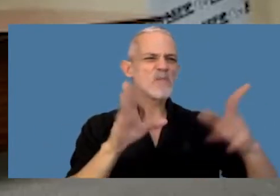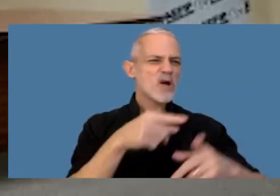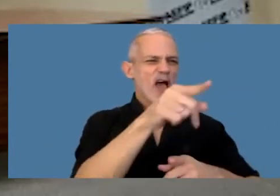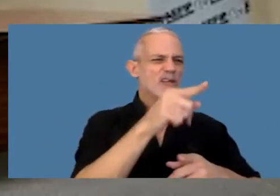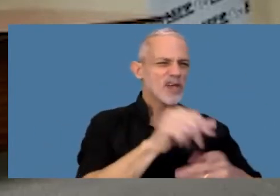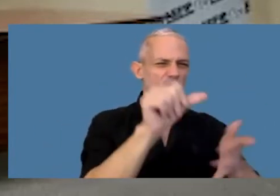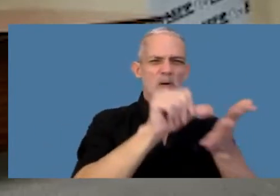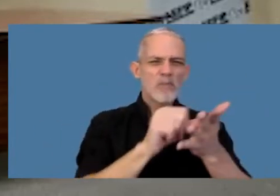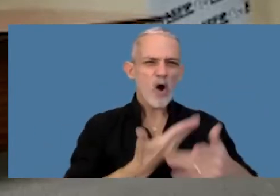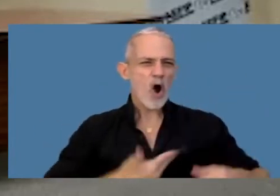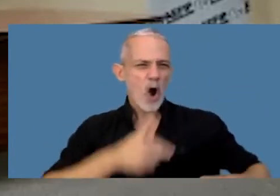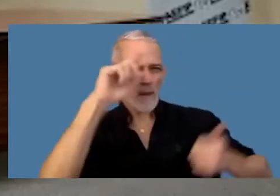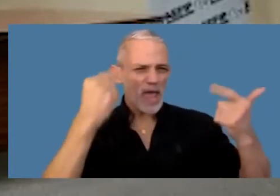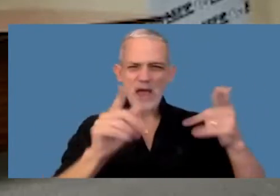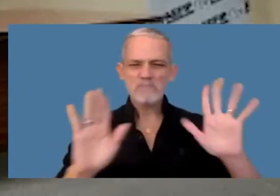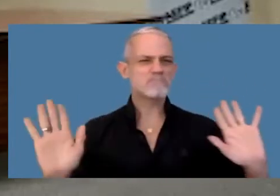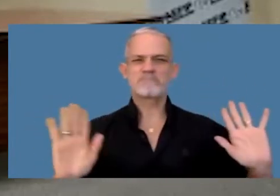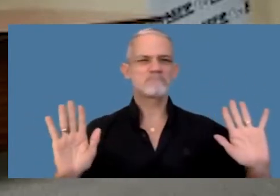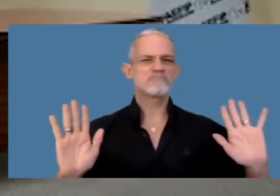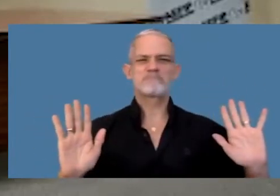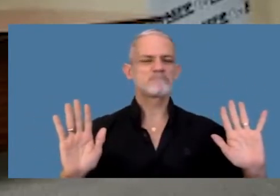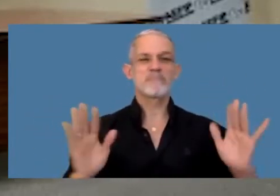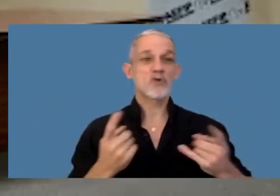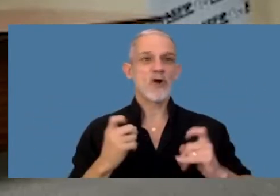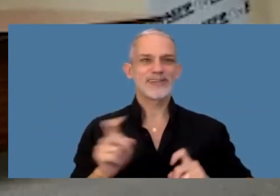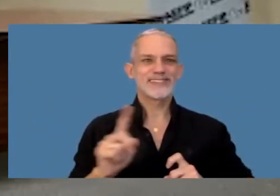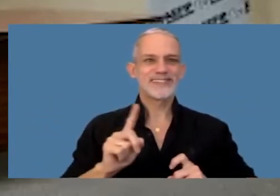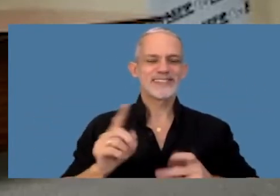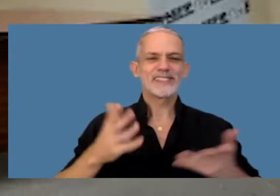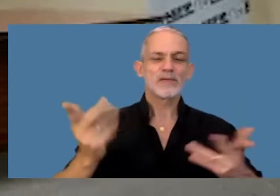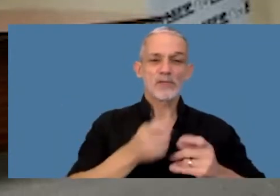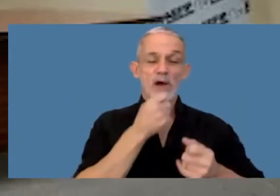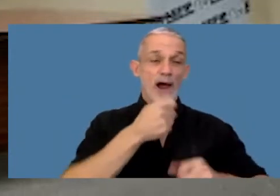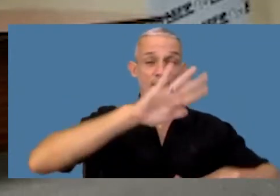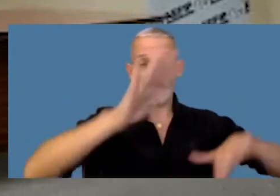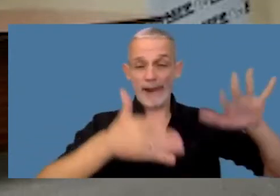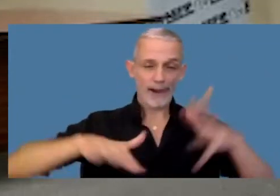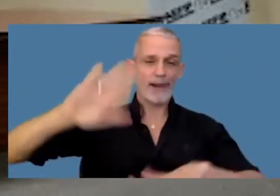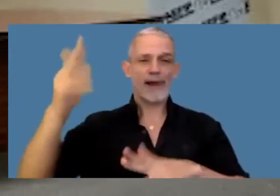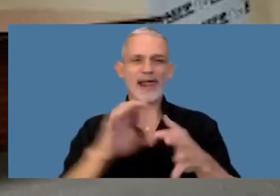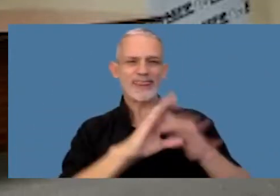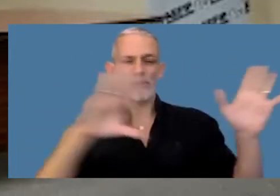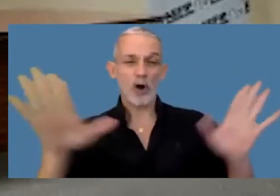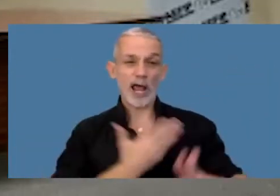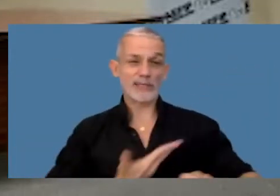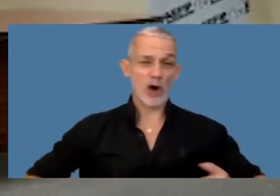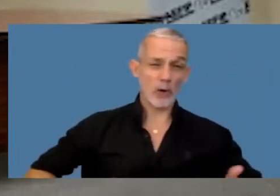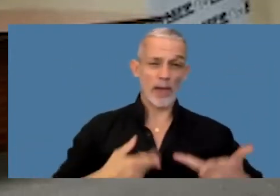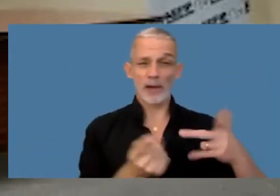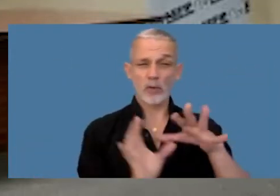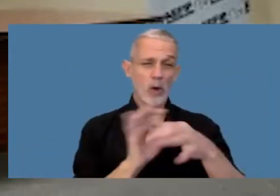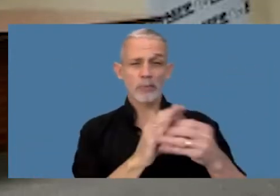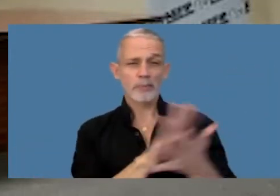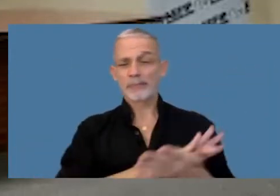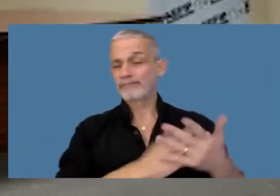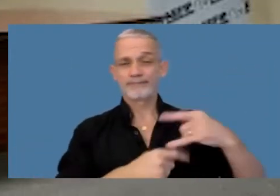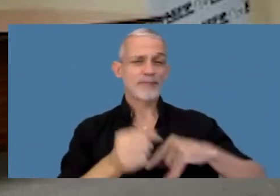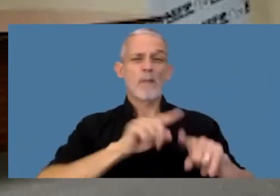representativa. Por lo que decíamos antes, siempre fluctuante, siempre cambiante, siempre atada a la coyuntura política.